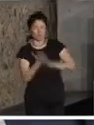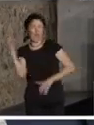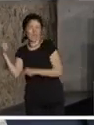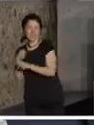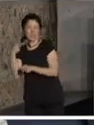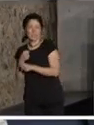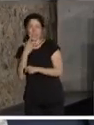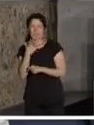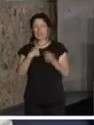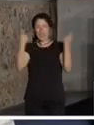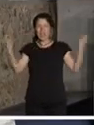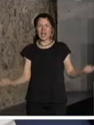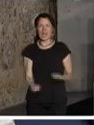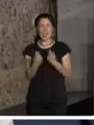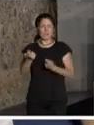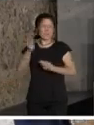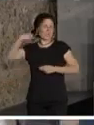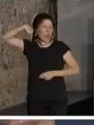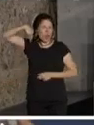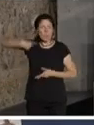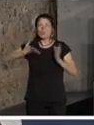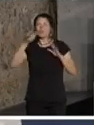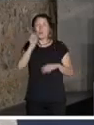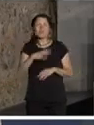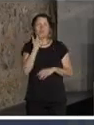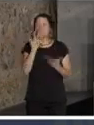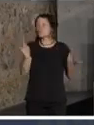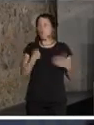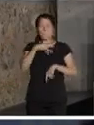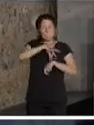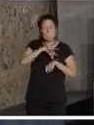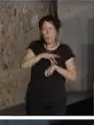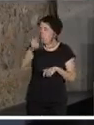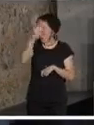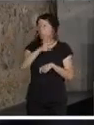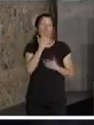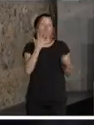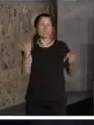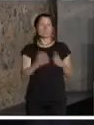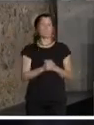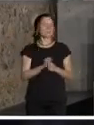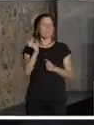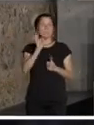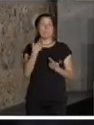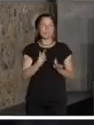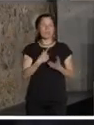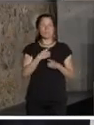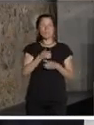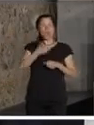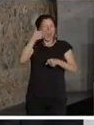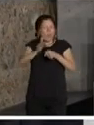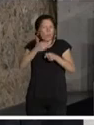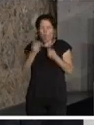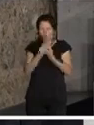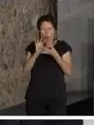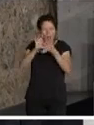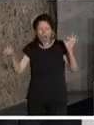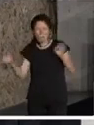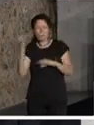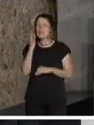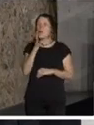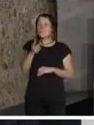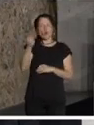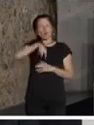si están en la campaña de la cereza pero también si tienen que ir al médico o si tienen que ir a tomarse una caña con unas amigas